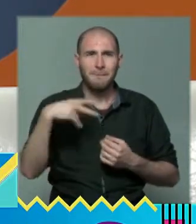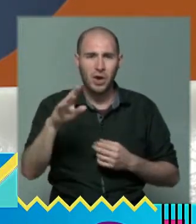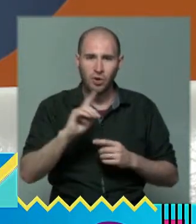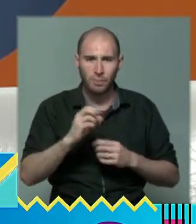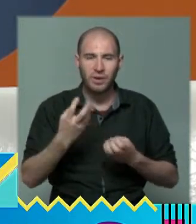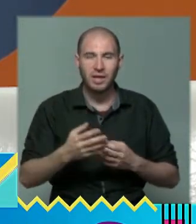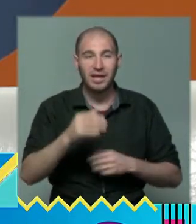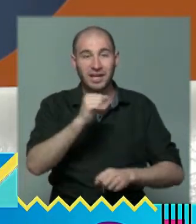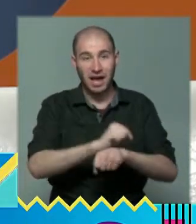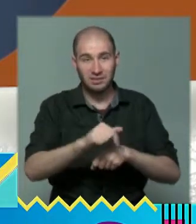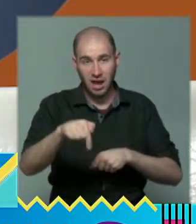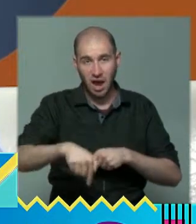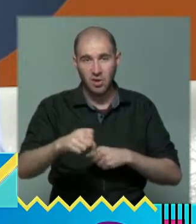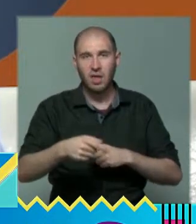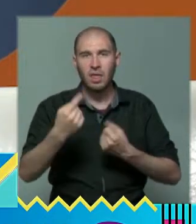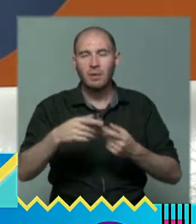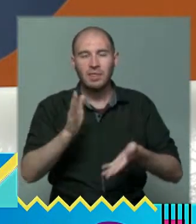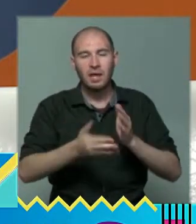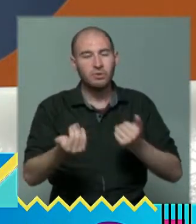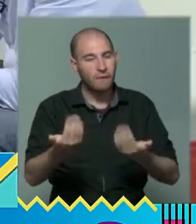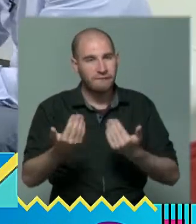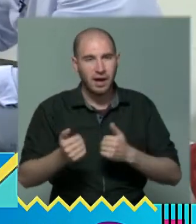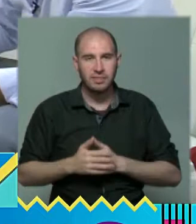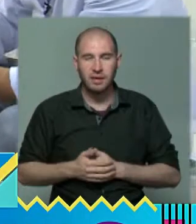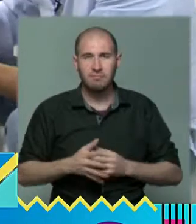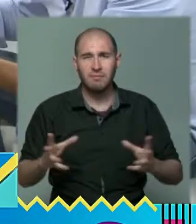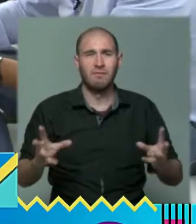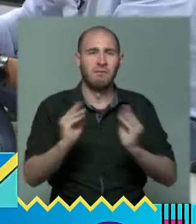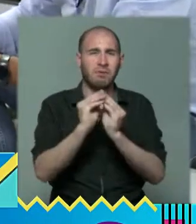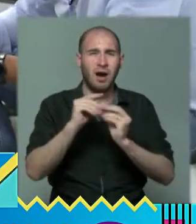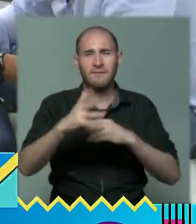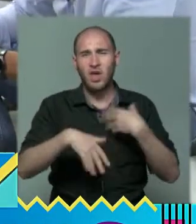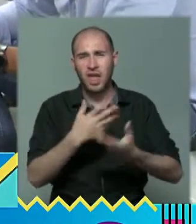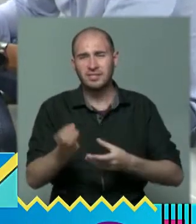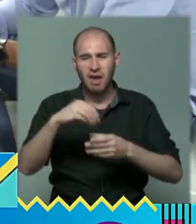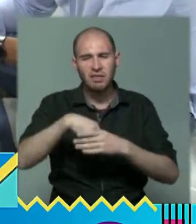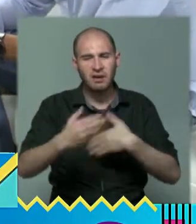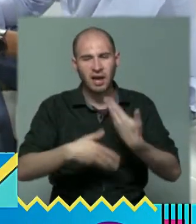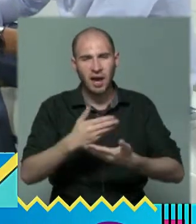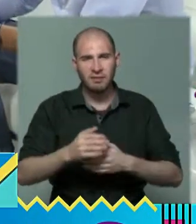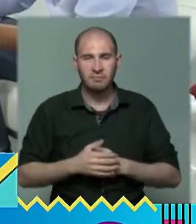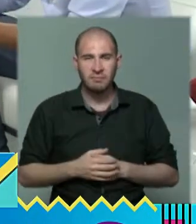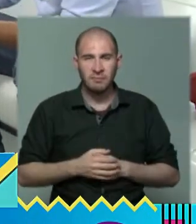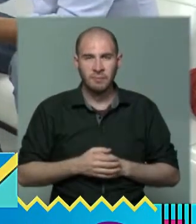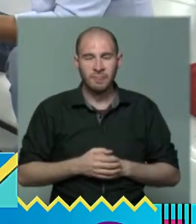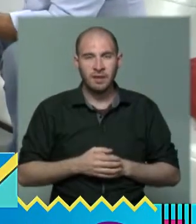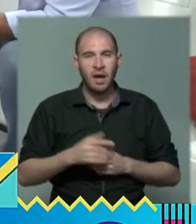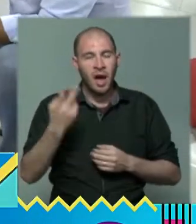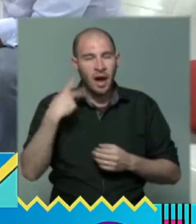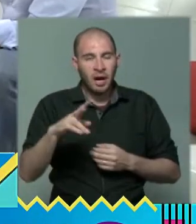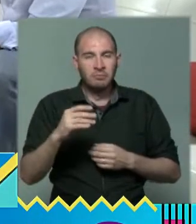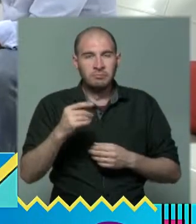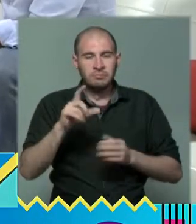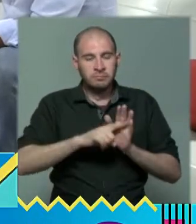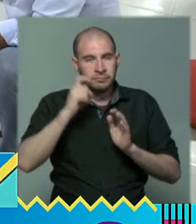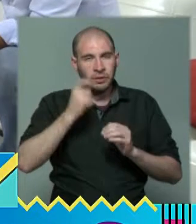claro. Porque con las cárceles que tenemos y con la falta de tratamiento que hay, con el hacinamiento, con la violencia que se vive dentro de las cárceles, que no sean más graves los delitos